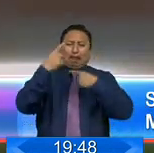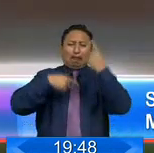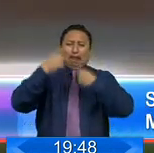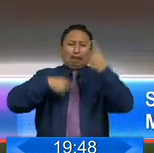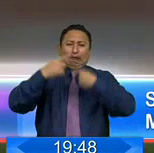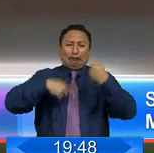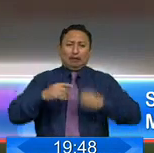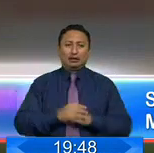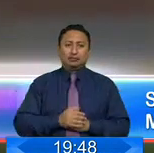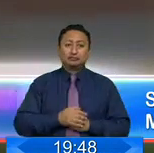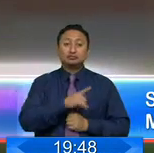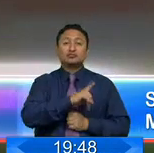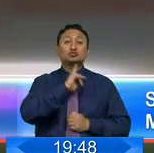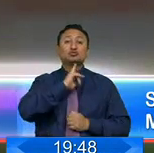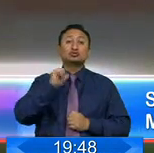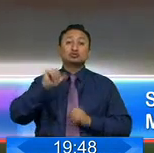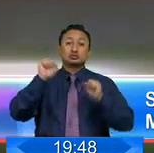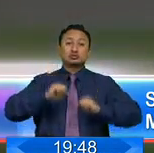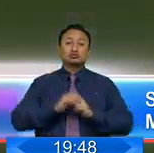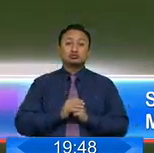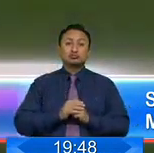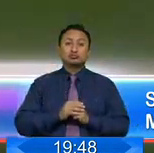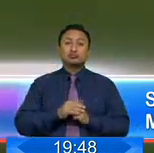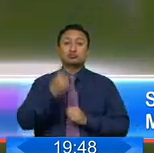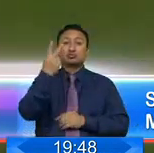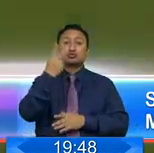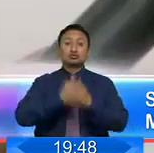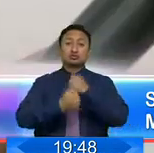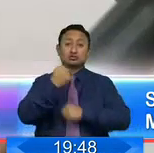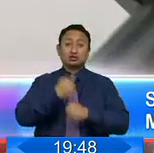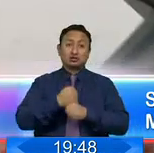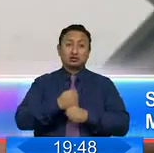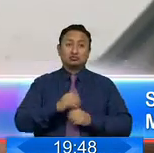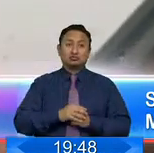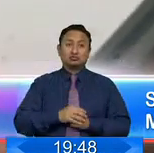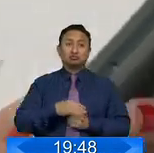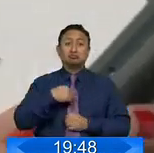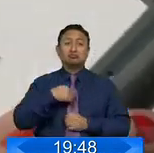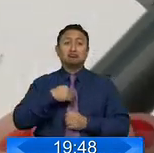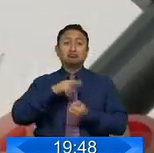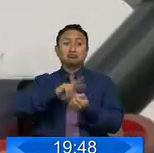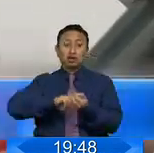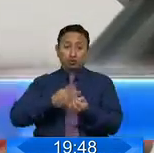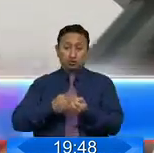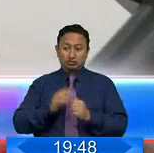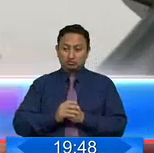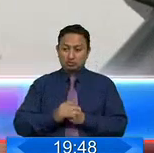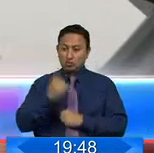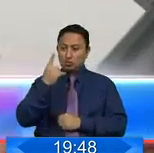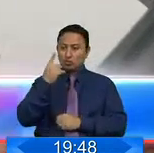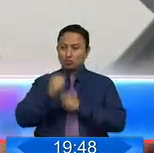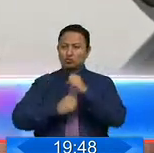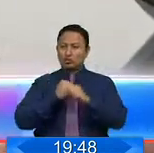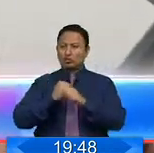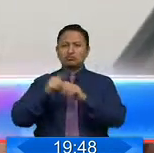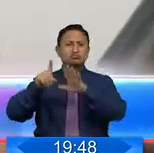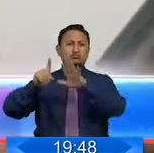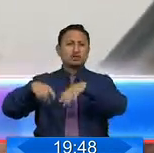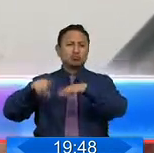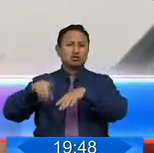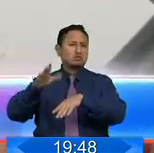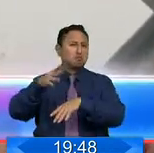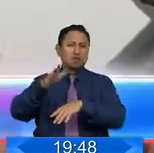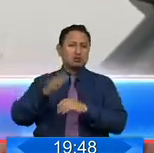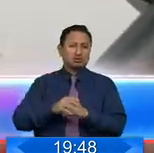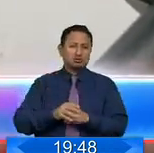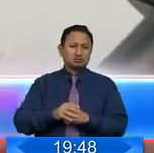tía del menor, la grabación habría sido hace 2 años. Mi sobrino tenía años 6 meses más o menos, y él